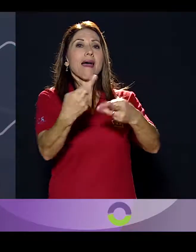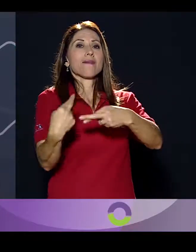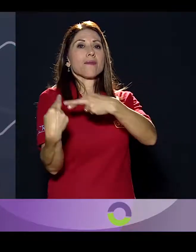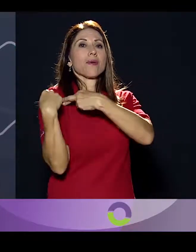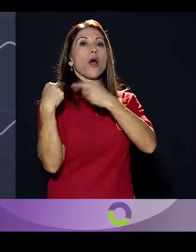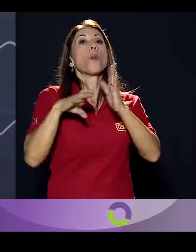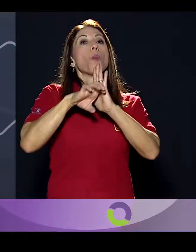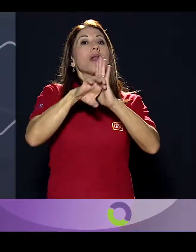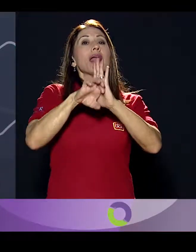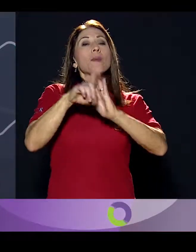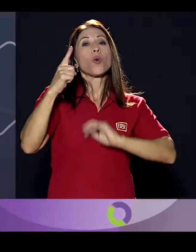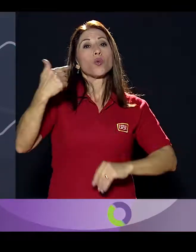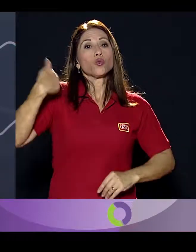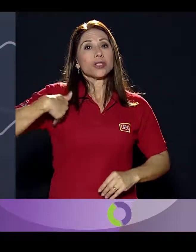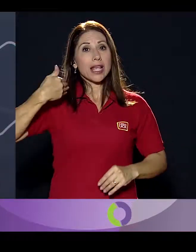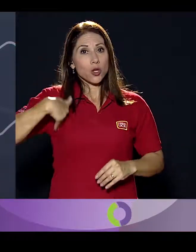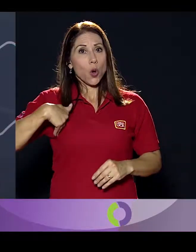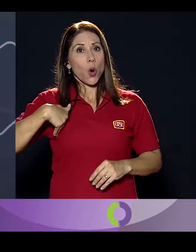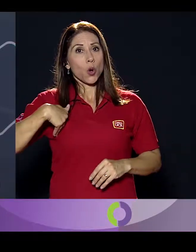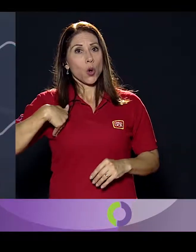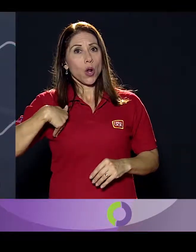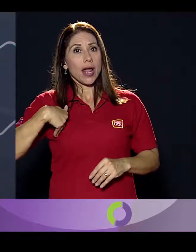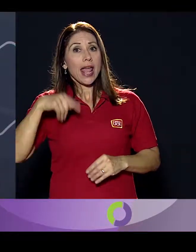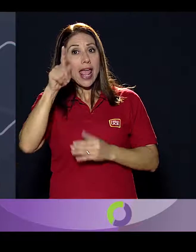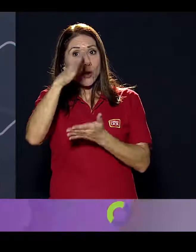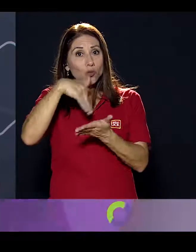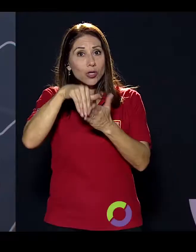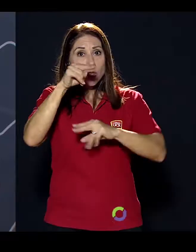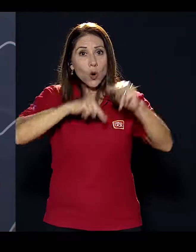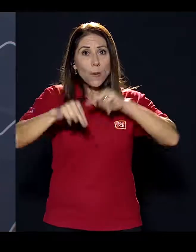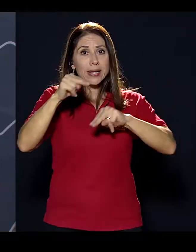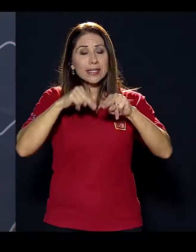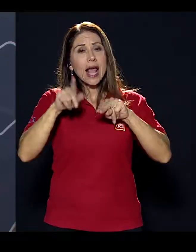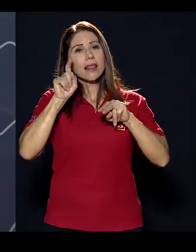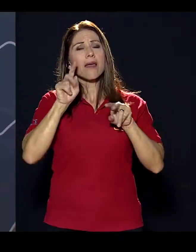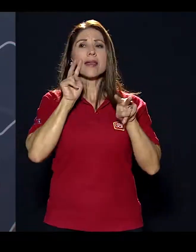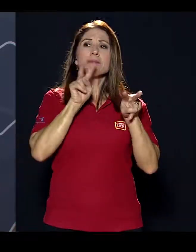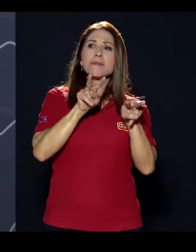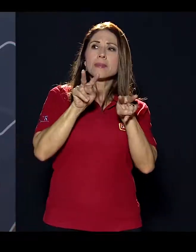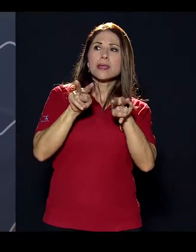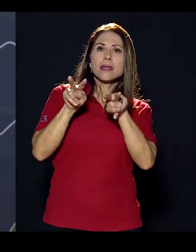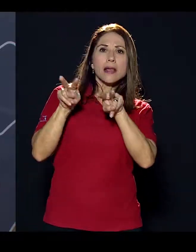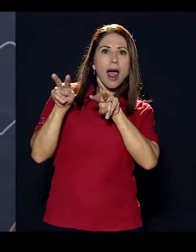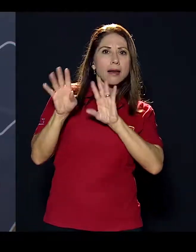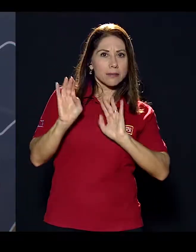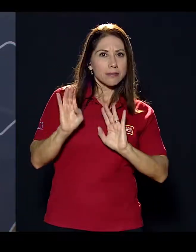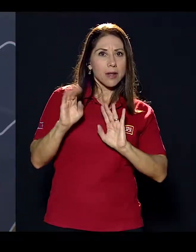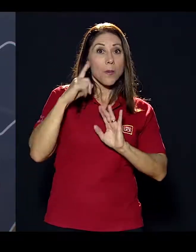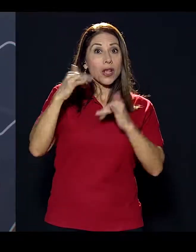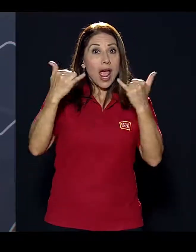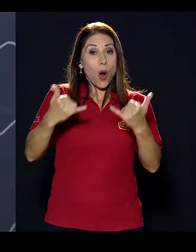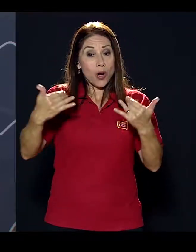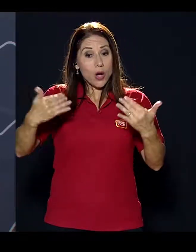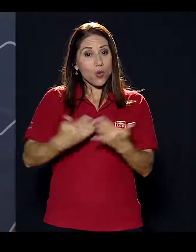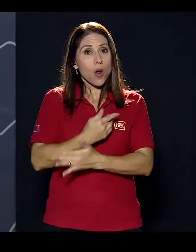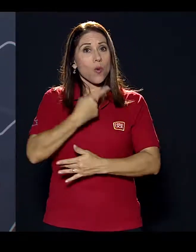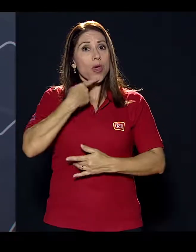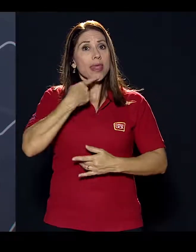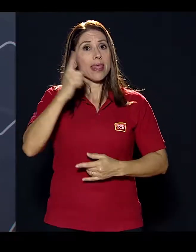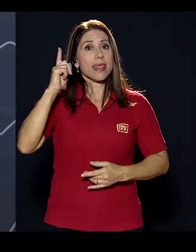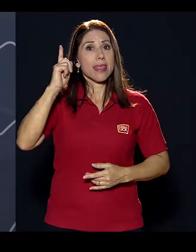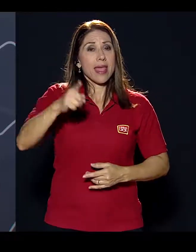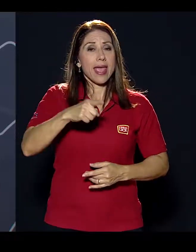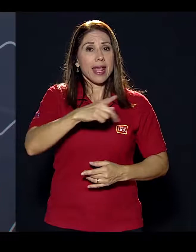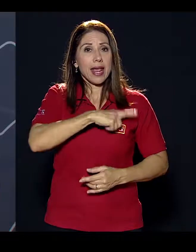en un centro comercial debe vigilar, porque si no a ese centro comercial, ahora con el nuevo decreto se le